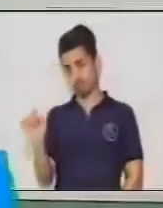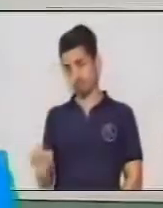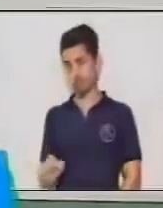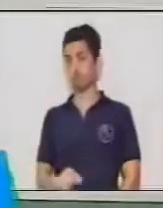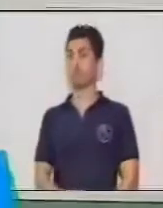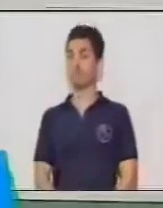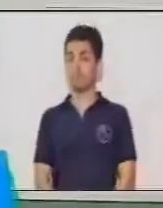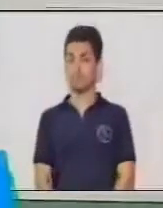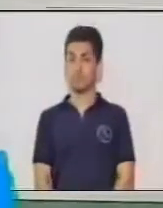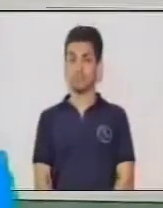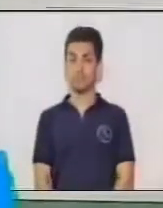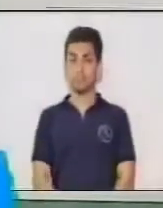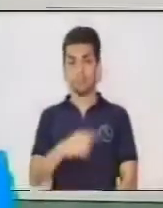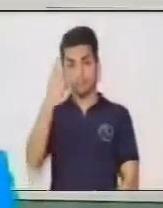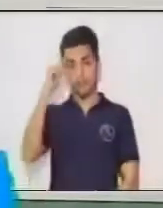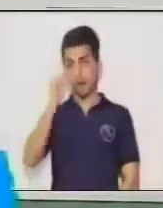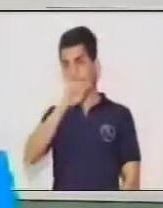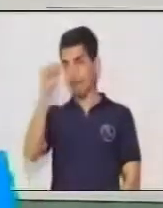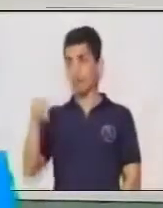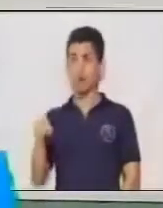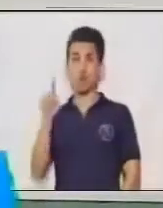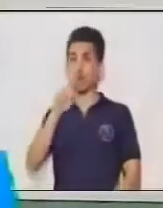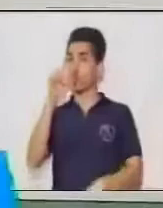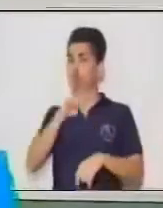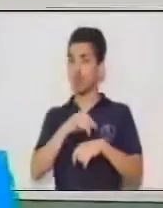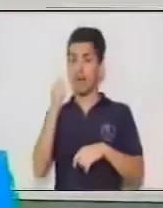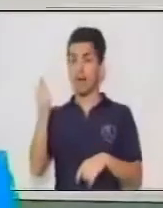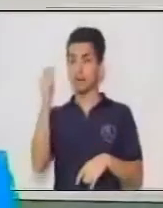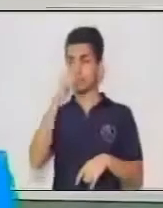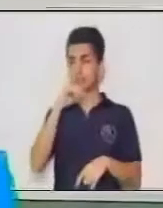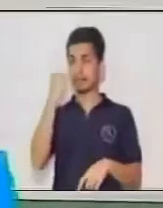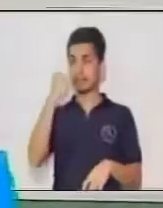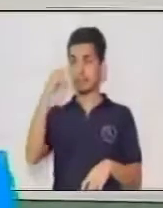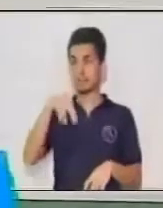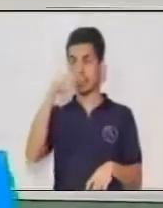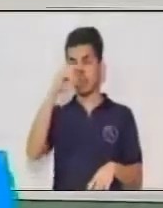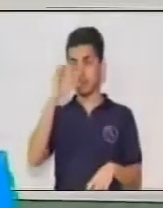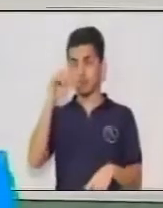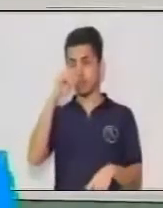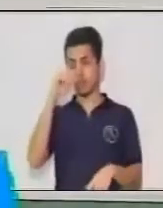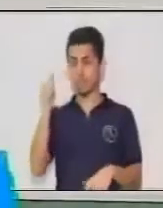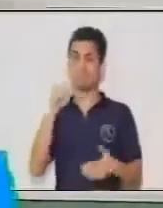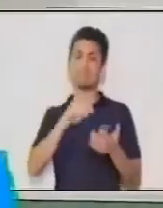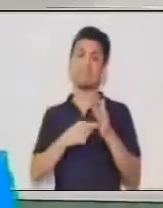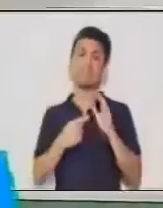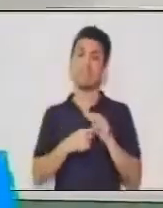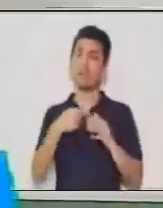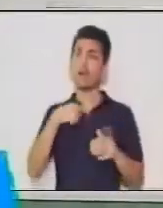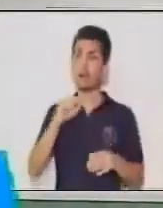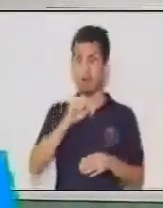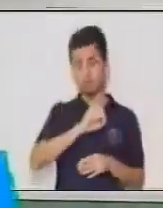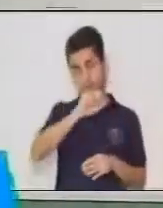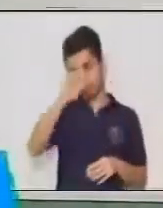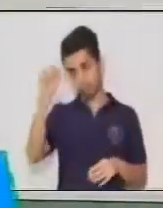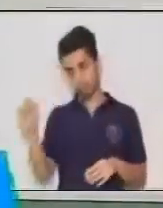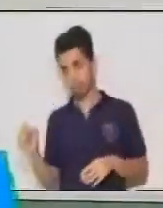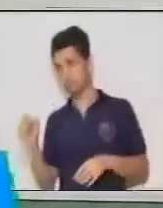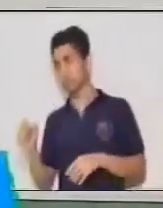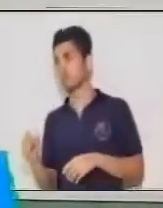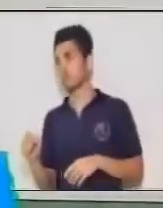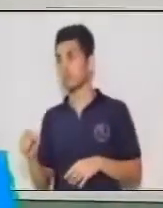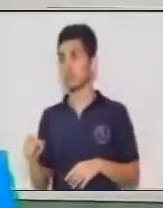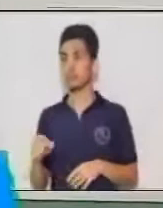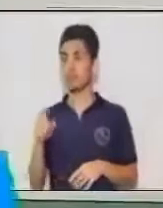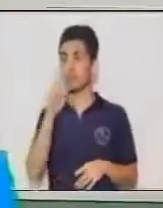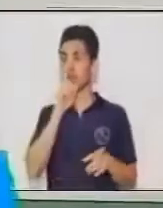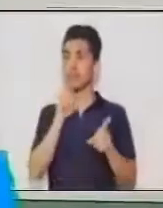curvándose hacia abajo sin tocar la asíntota. Y eso quiere decir que vamos a trazar un eje aquí, vamos